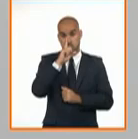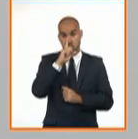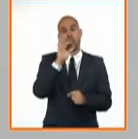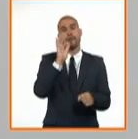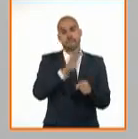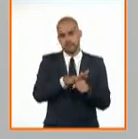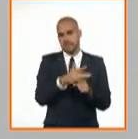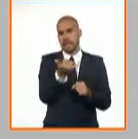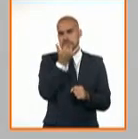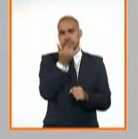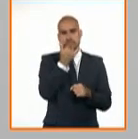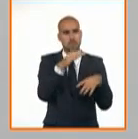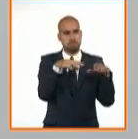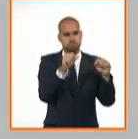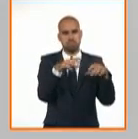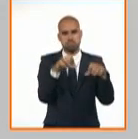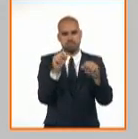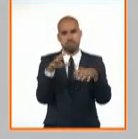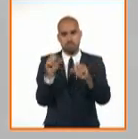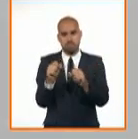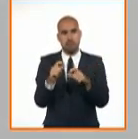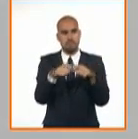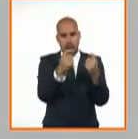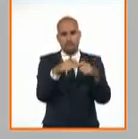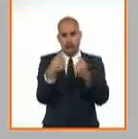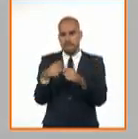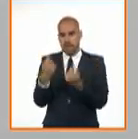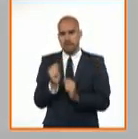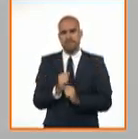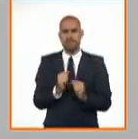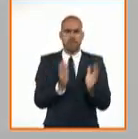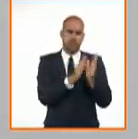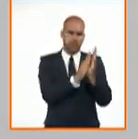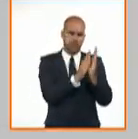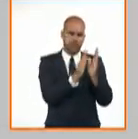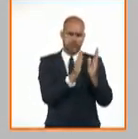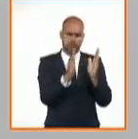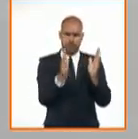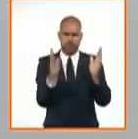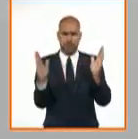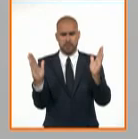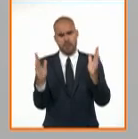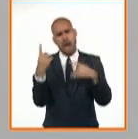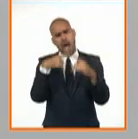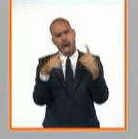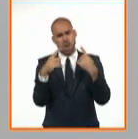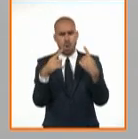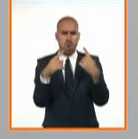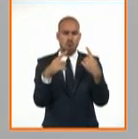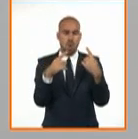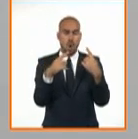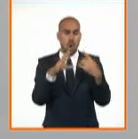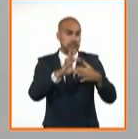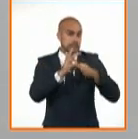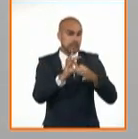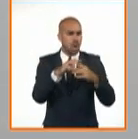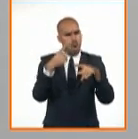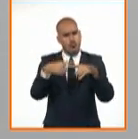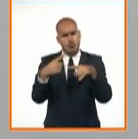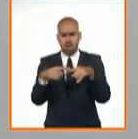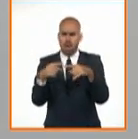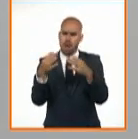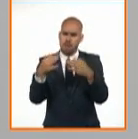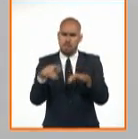más y más severas en una en una parte de tiempo y en otros han venido atenuar pero todo ha